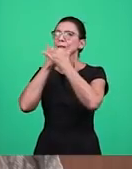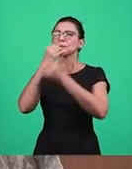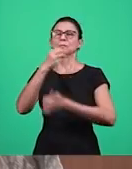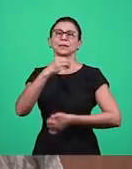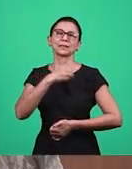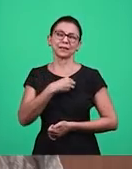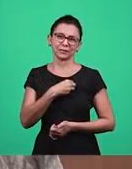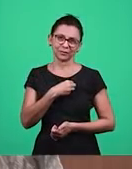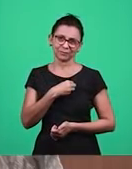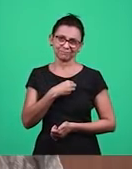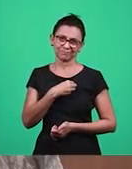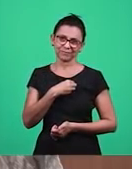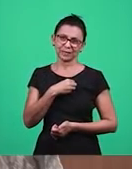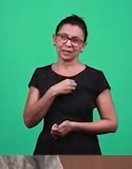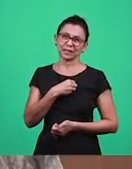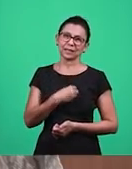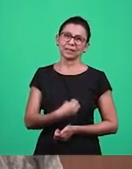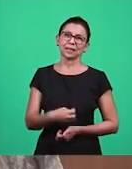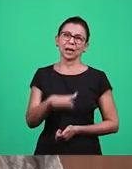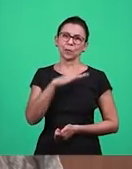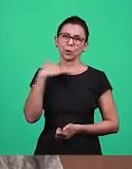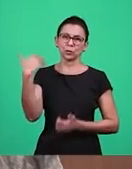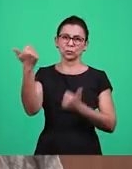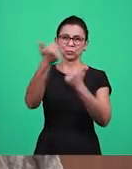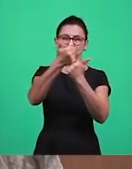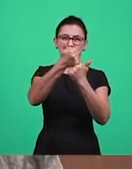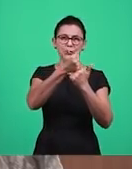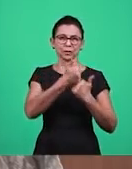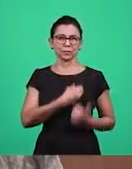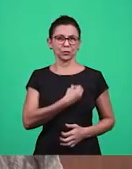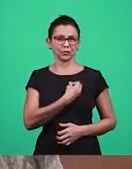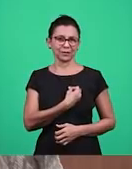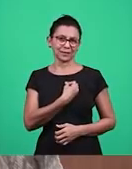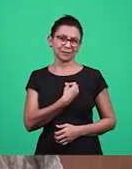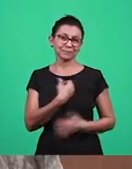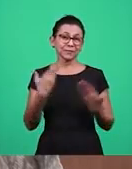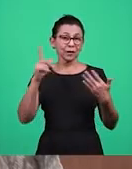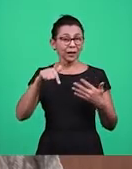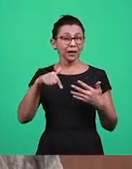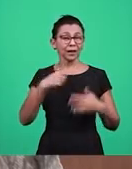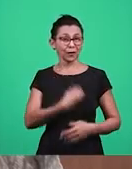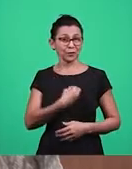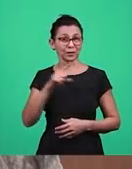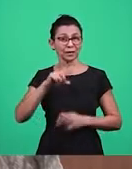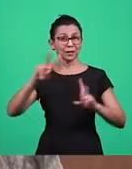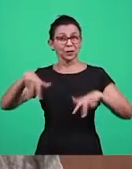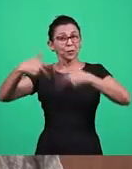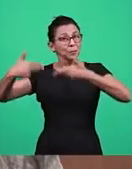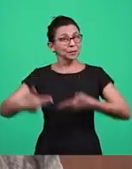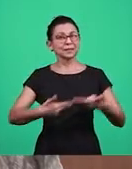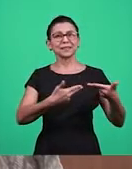al hombre la vida en lugar de la muerte. Es un regalo de Dios para el hombre. El hombre